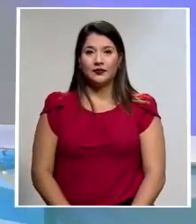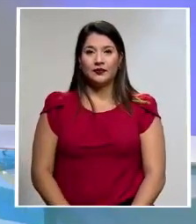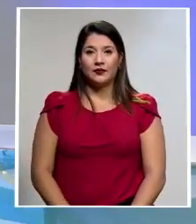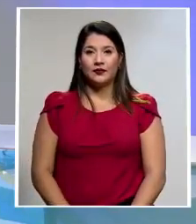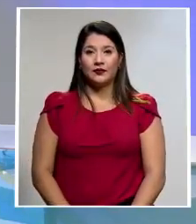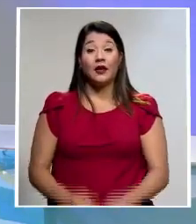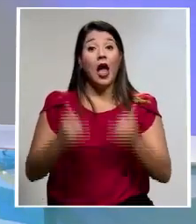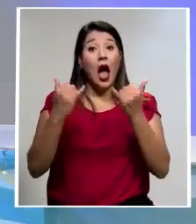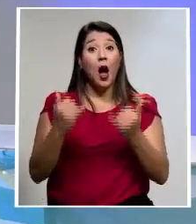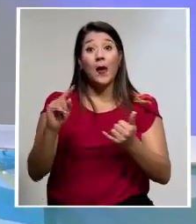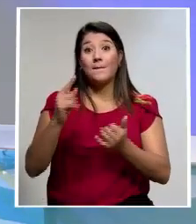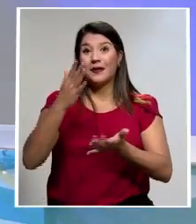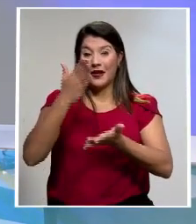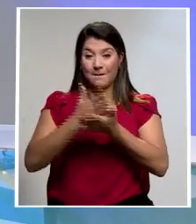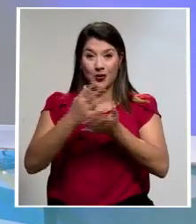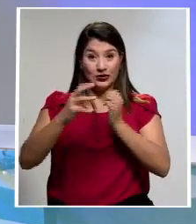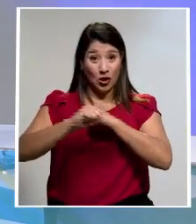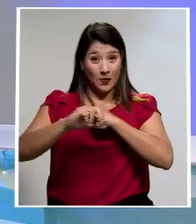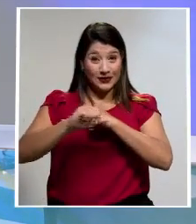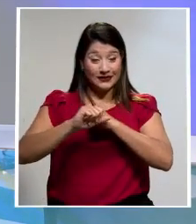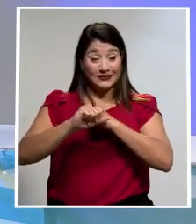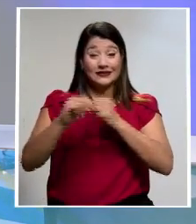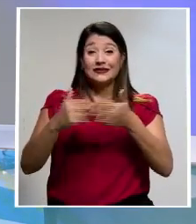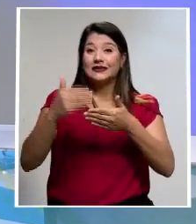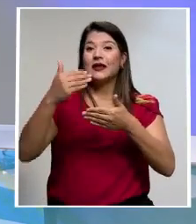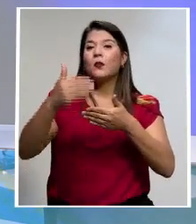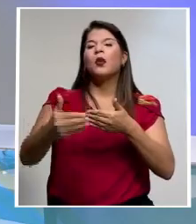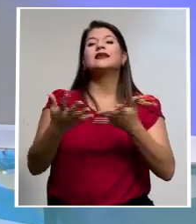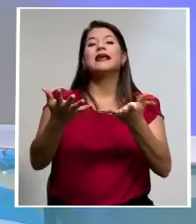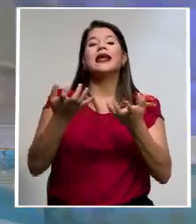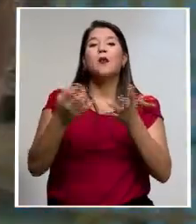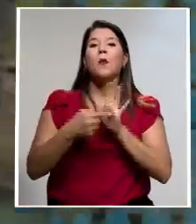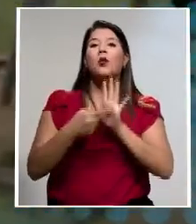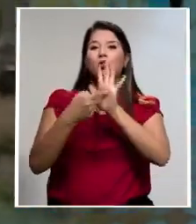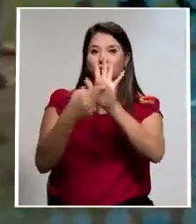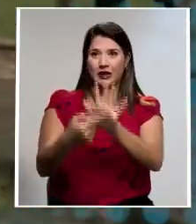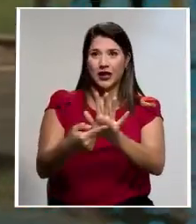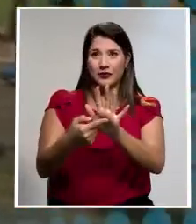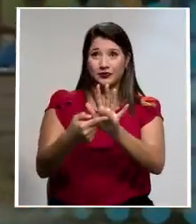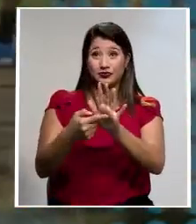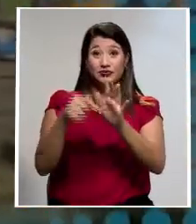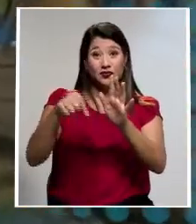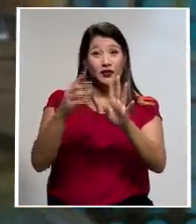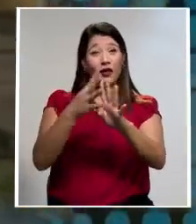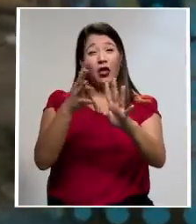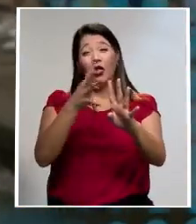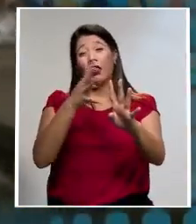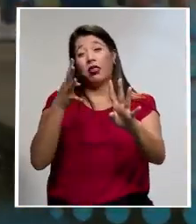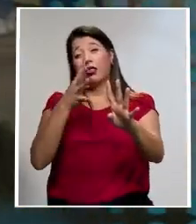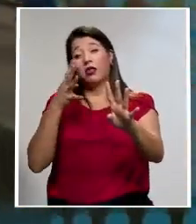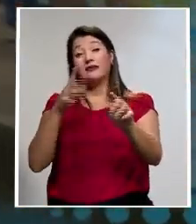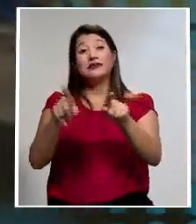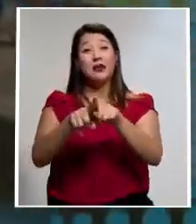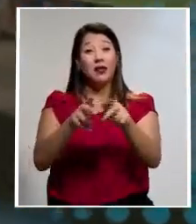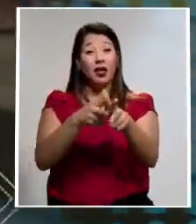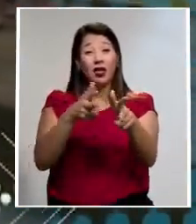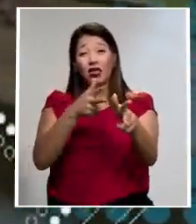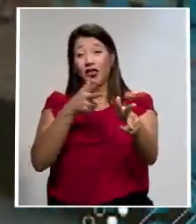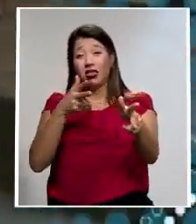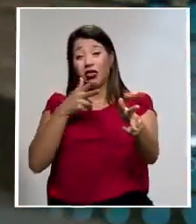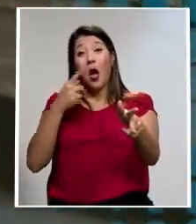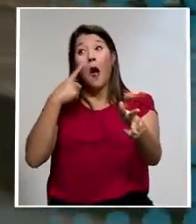Vamos ahora a nuestra primera pausa comercial y al volver le mostramos las extensas filas y el caos vial que generó el